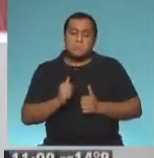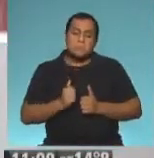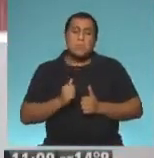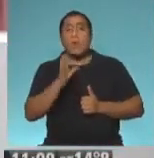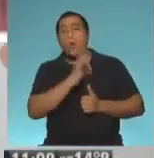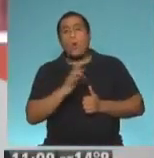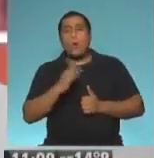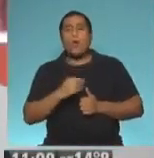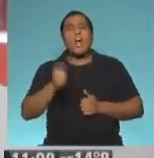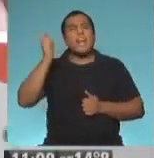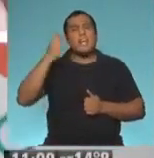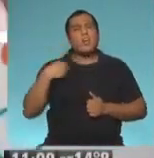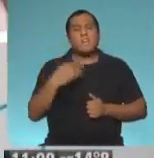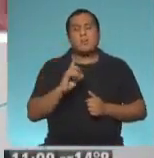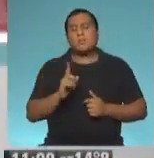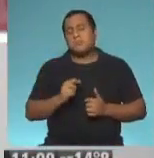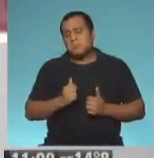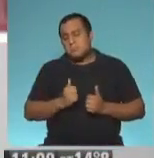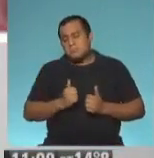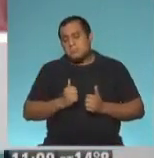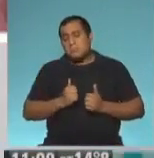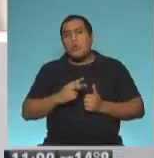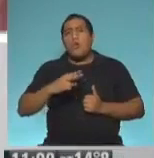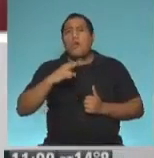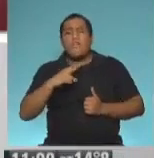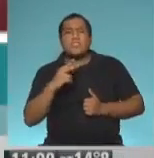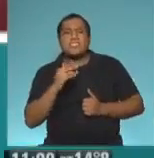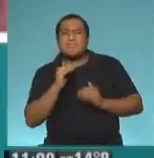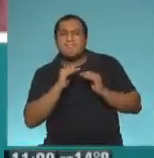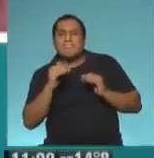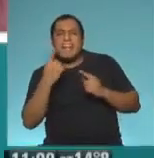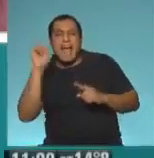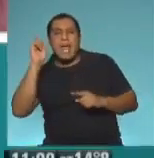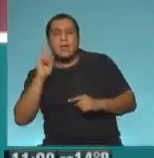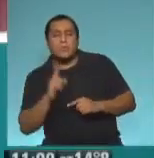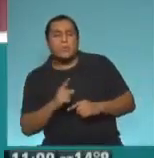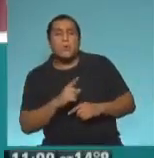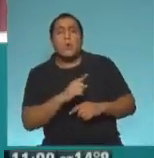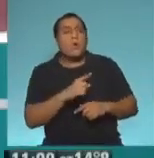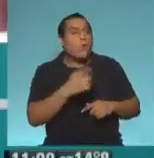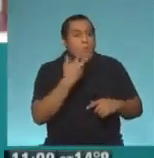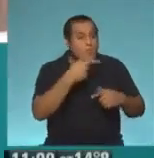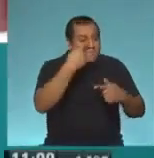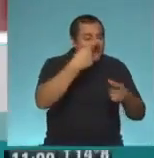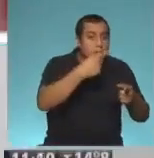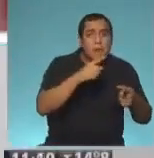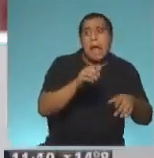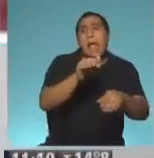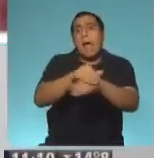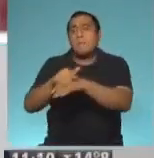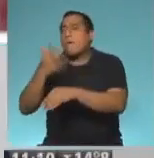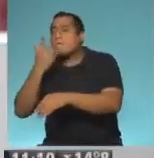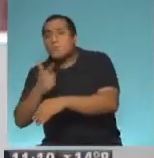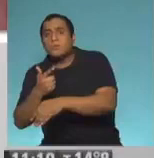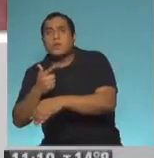ir al recreo, tal vez tienen un tono de voz particular, tal vez se interesan por cosas que sus amigos no, o le gustan mucho los